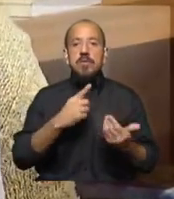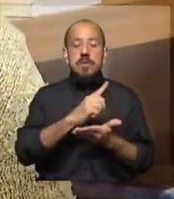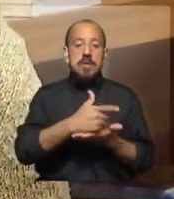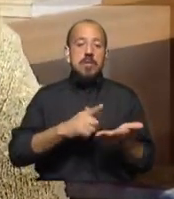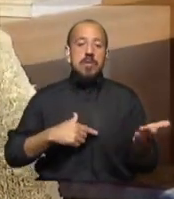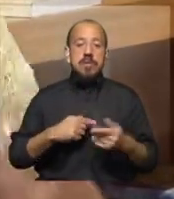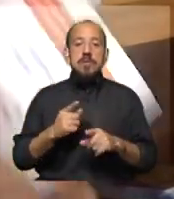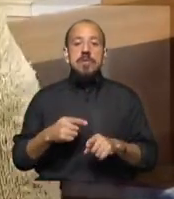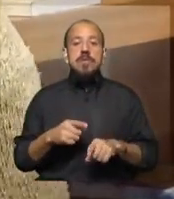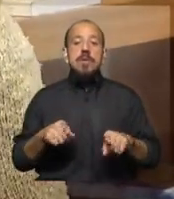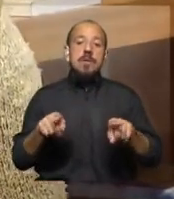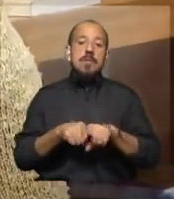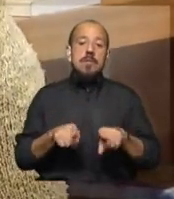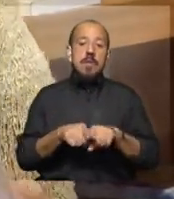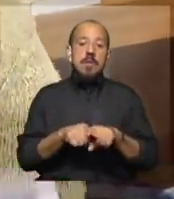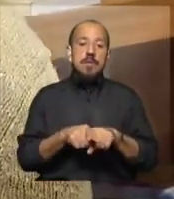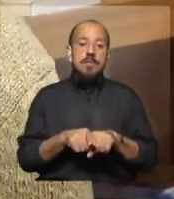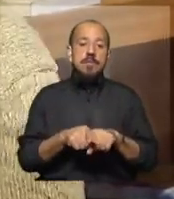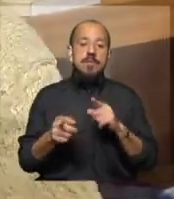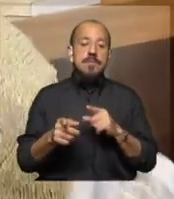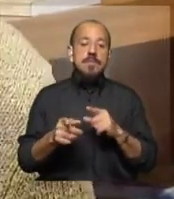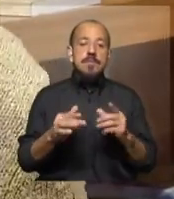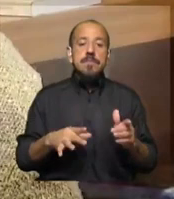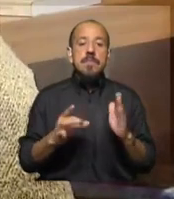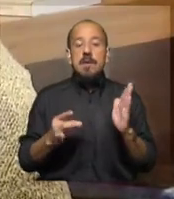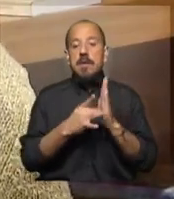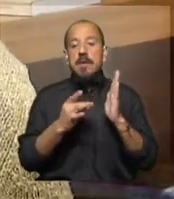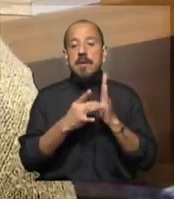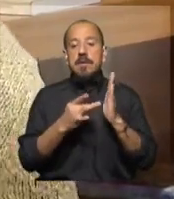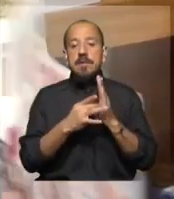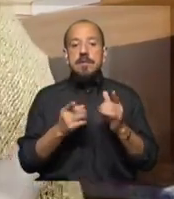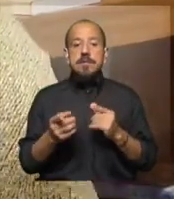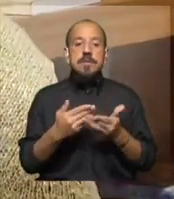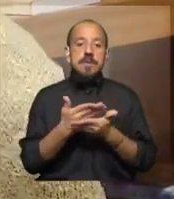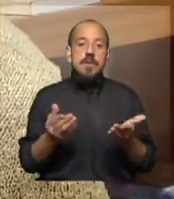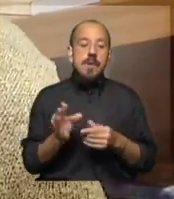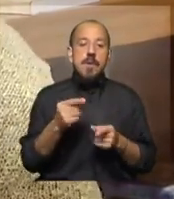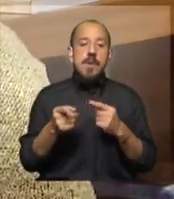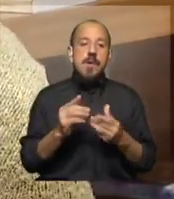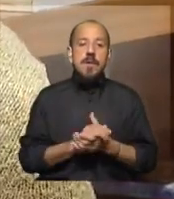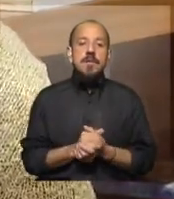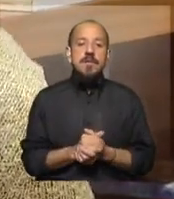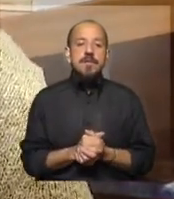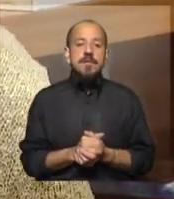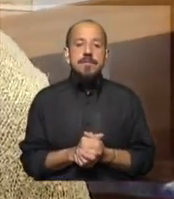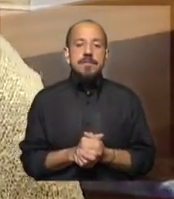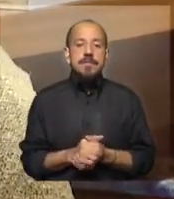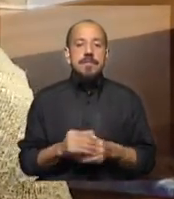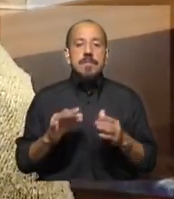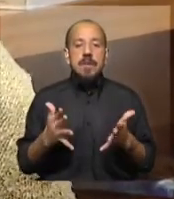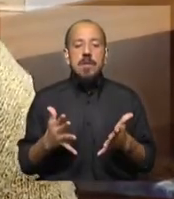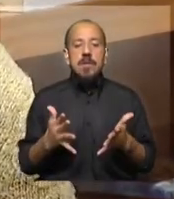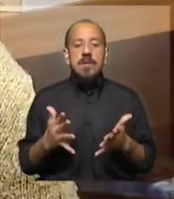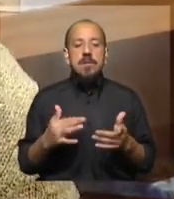mismos libros lleguen con la misma calidad y capacidad de intercambio a todos los lugares posibles Cuál es la estructura